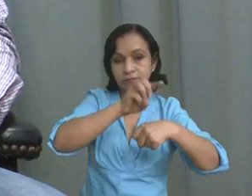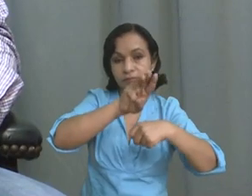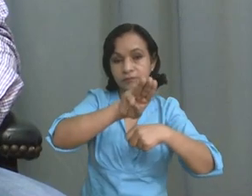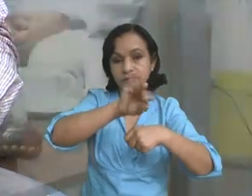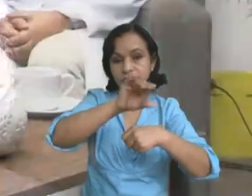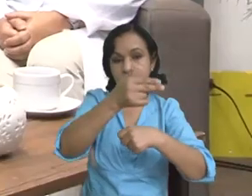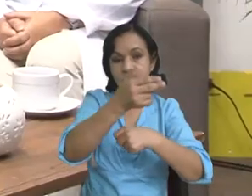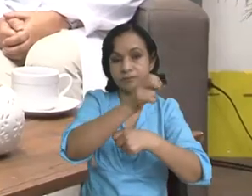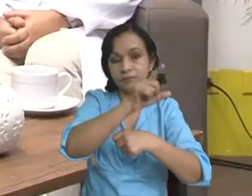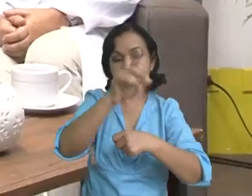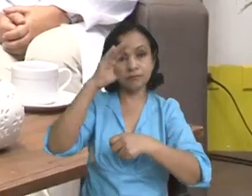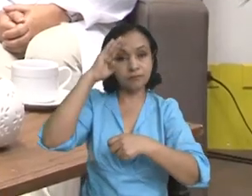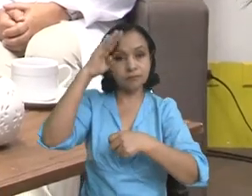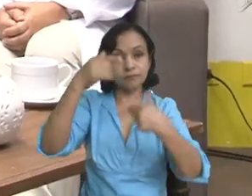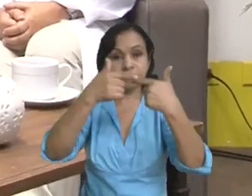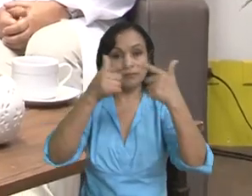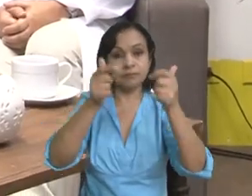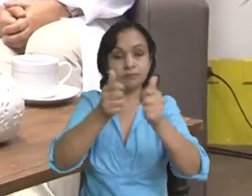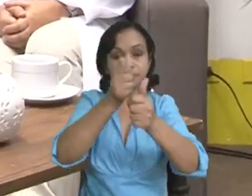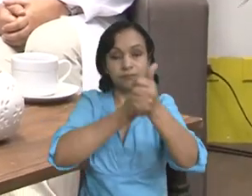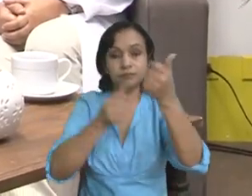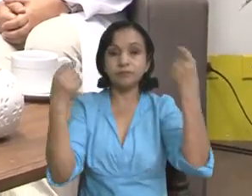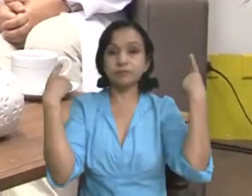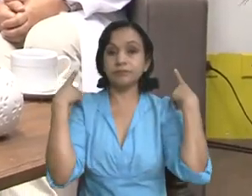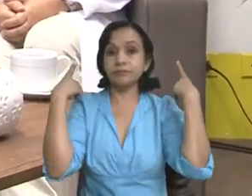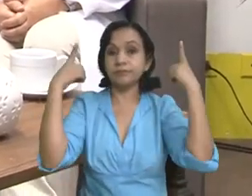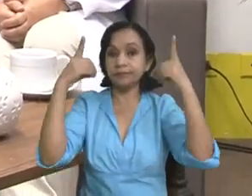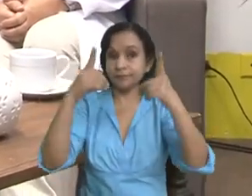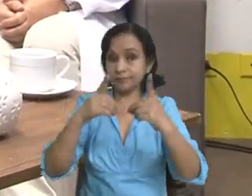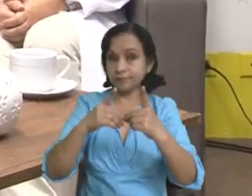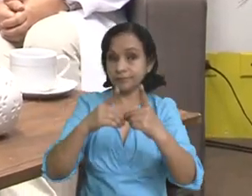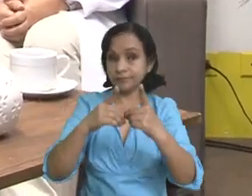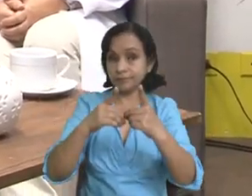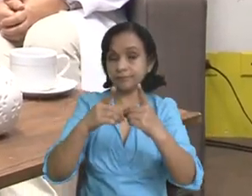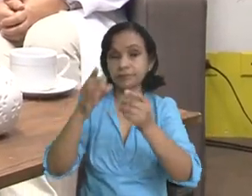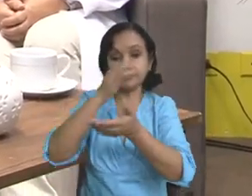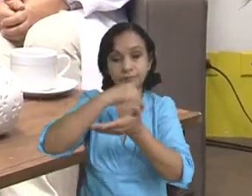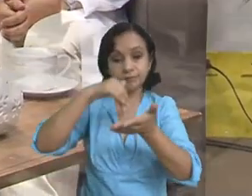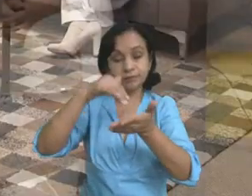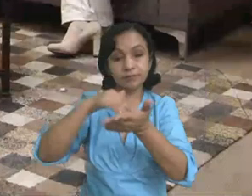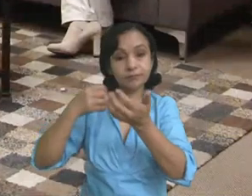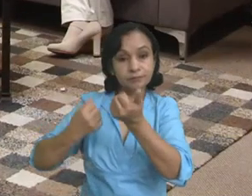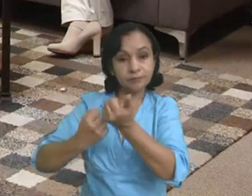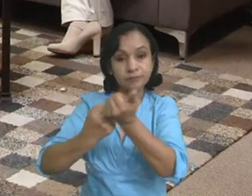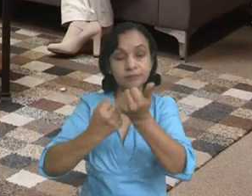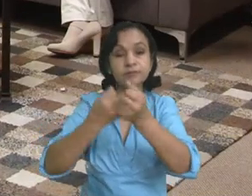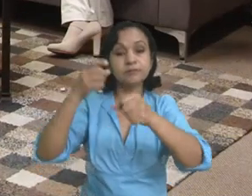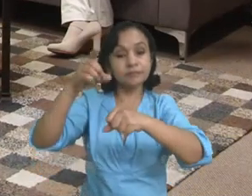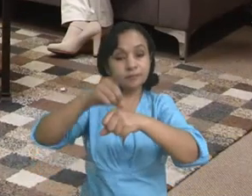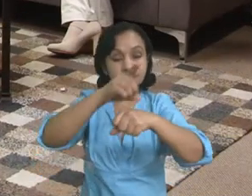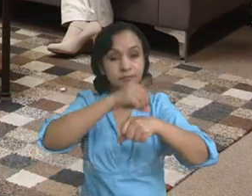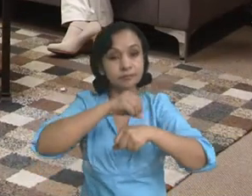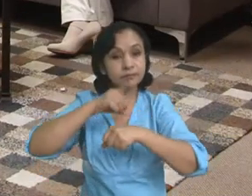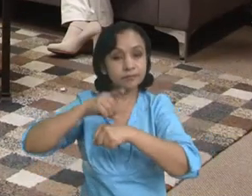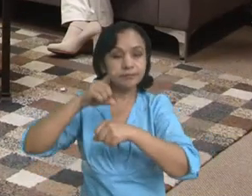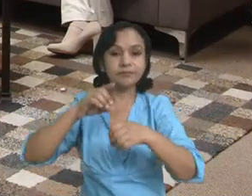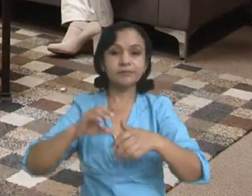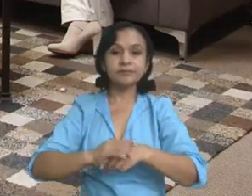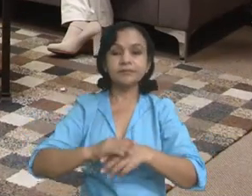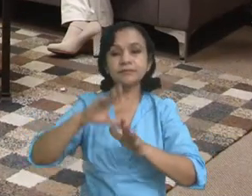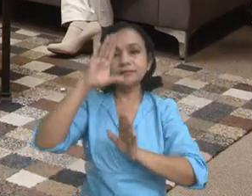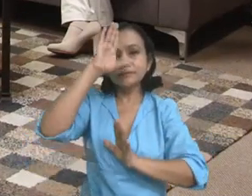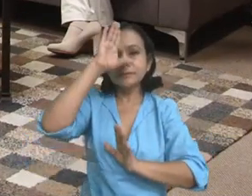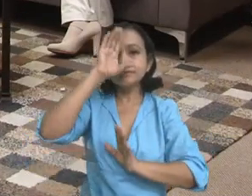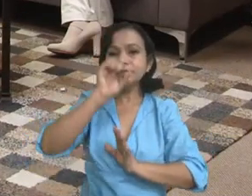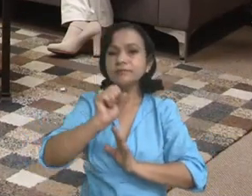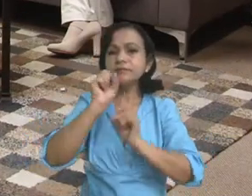Cabrera, jefe de la misión y vicedirector general primero de la Unidad Central de Colaboración Médica. Pues, embajador, entender